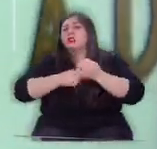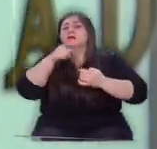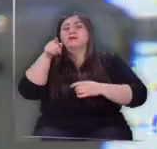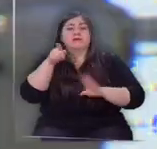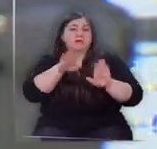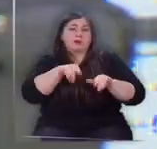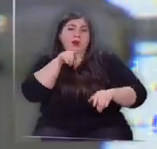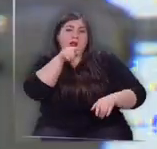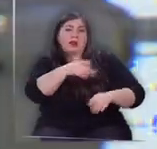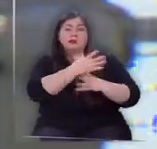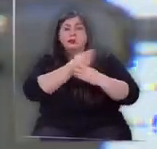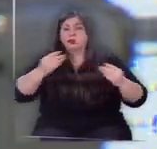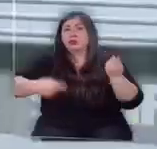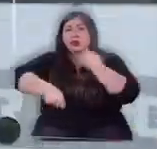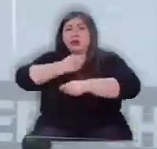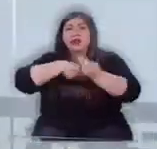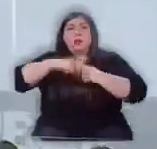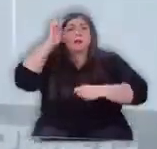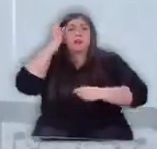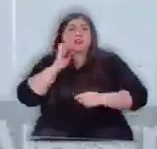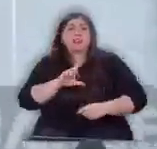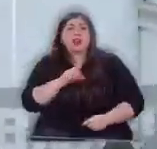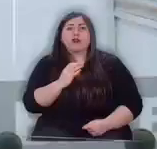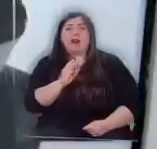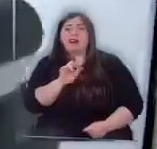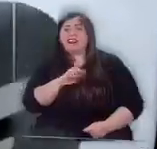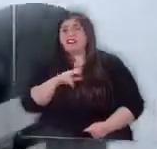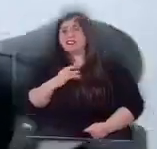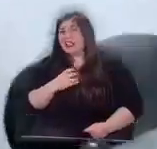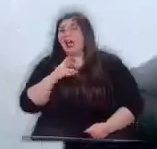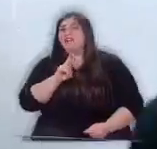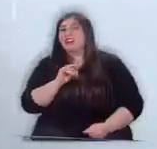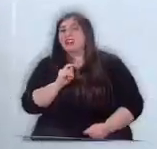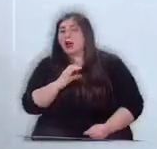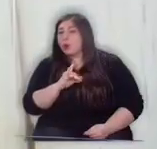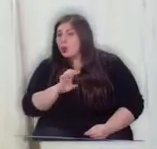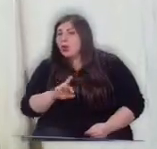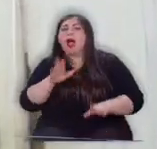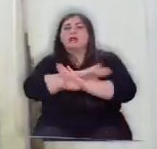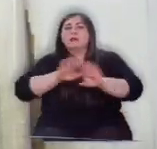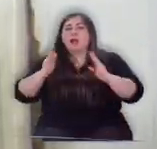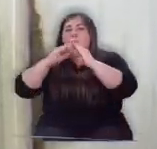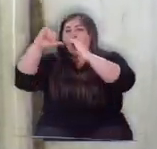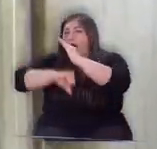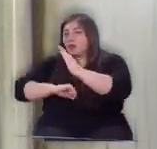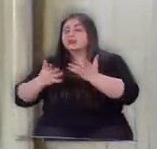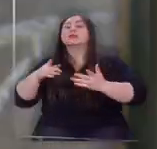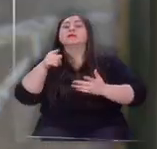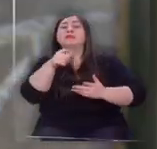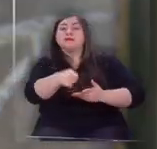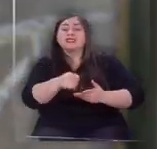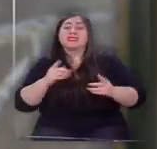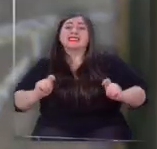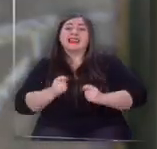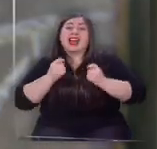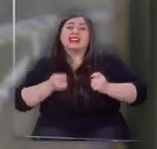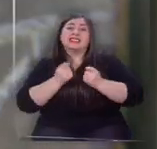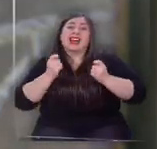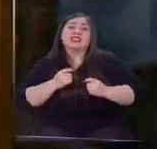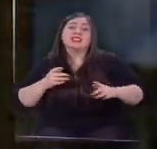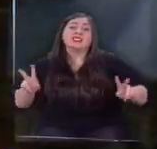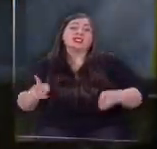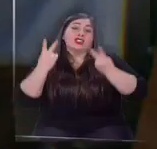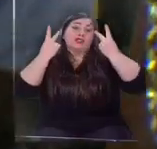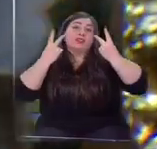los comerciantes que en Providencia, Lo Barnechea y Vitacura terminaron la cuarentena obligatoria y tratan de sobrevivir. Ya volveremos con